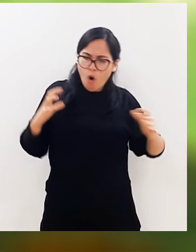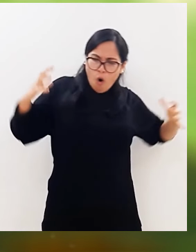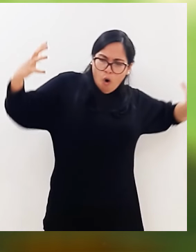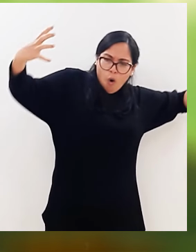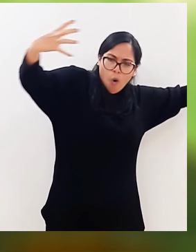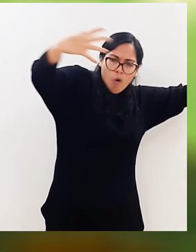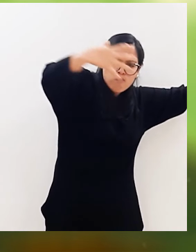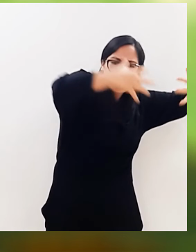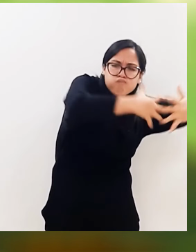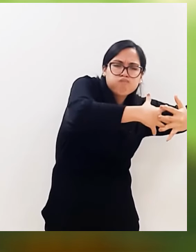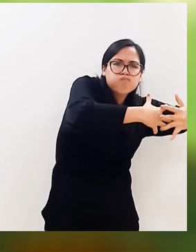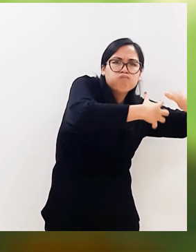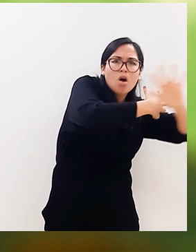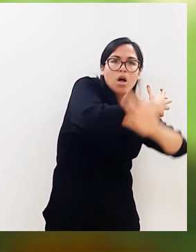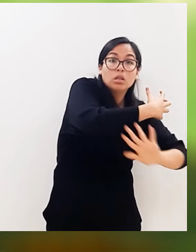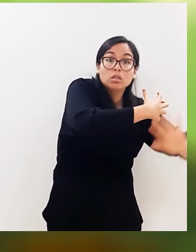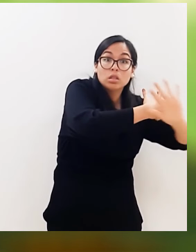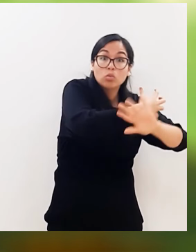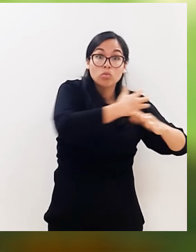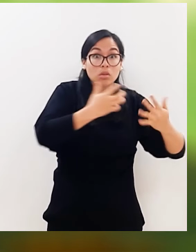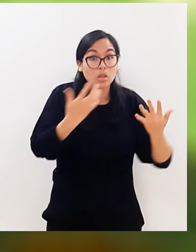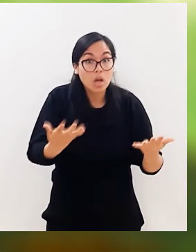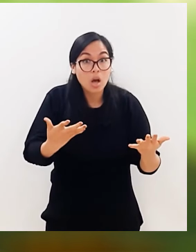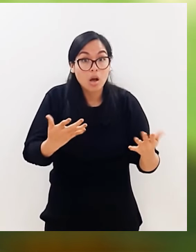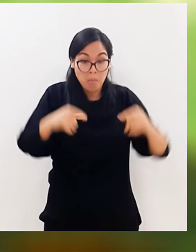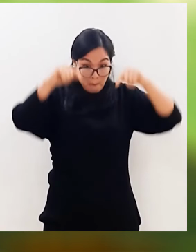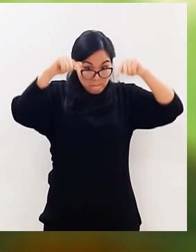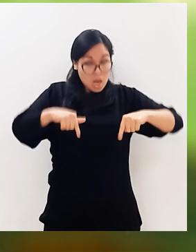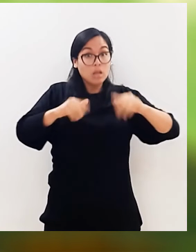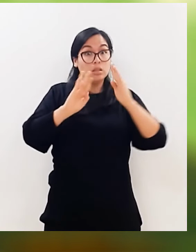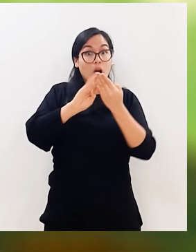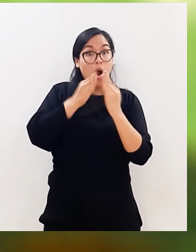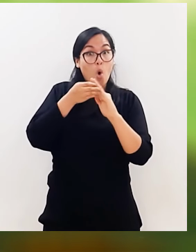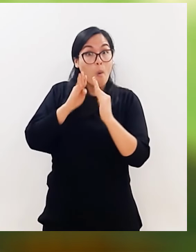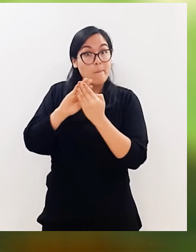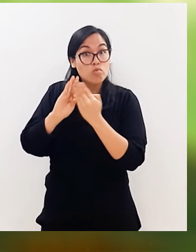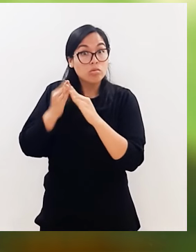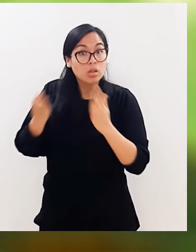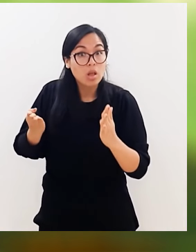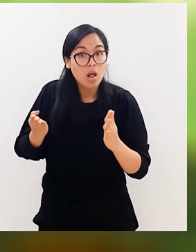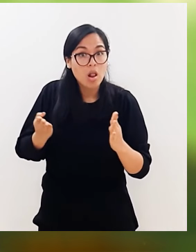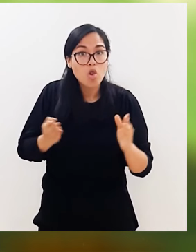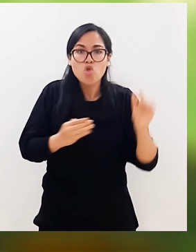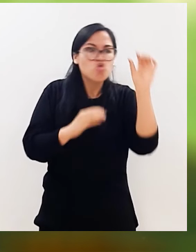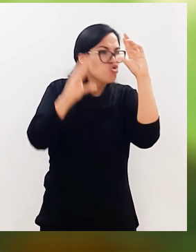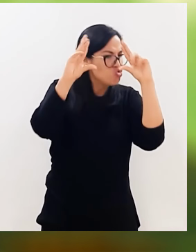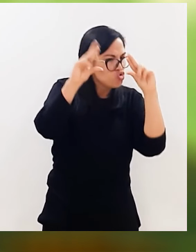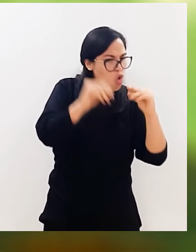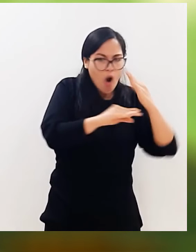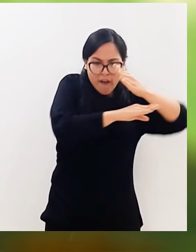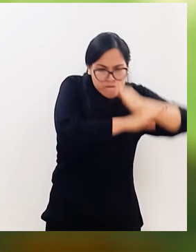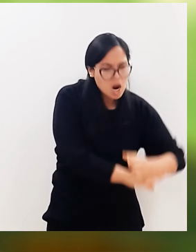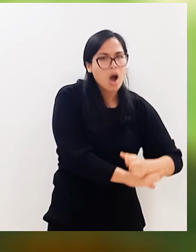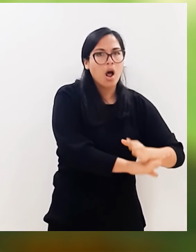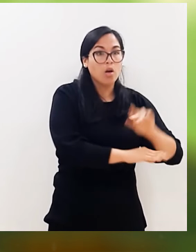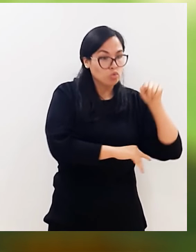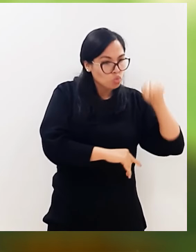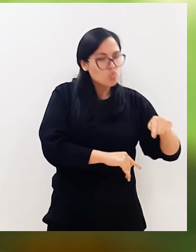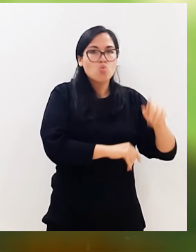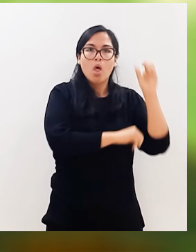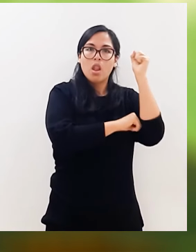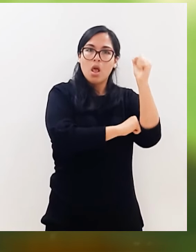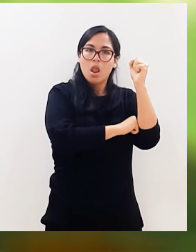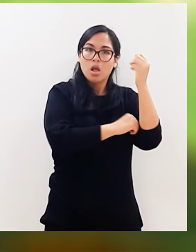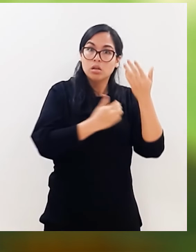todos un anillo de seguridad Para que en esta comunidad no se dañen ni